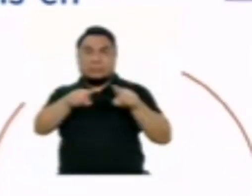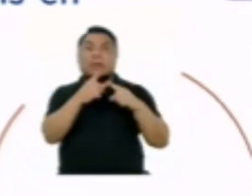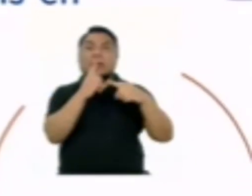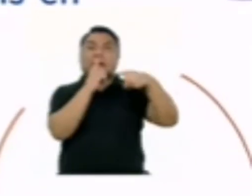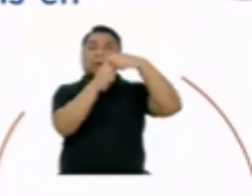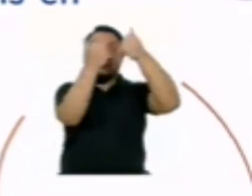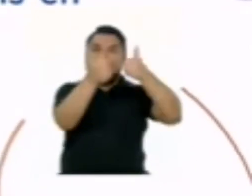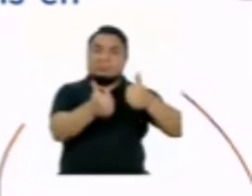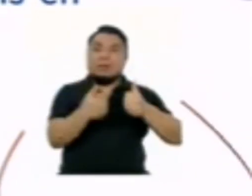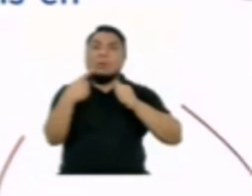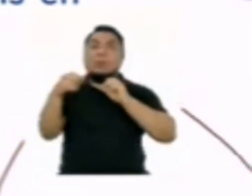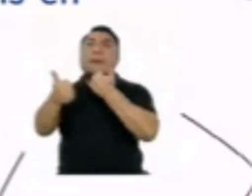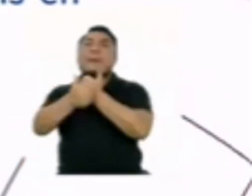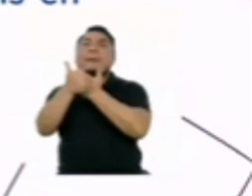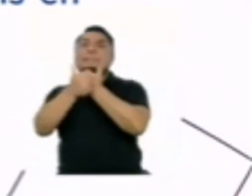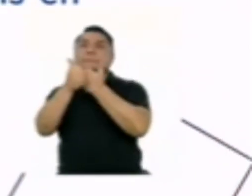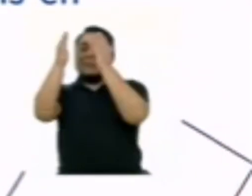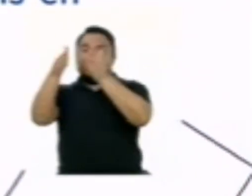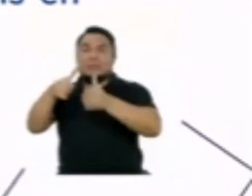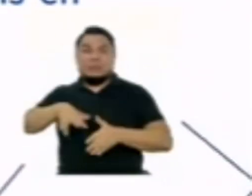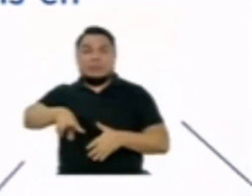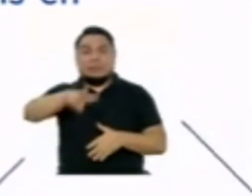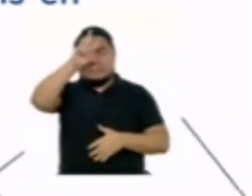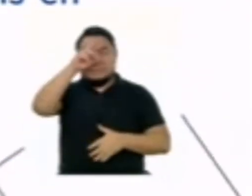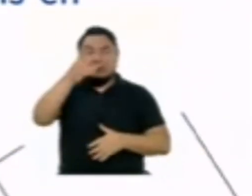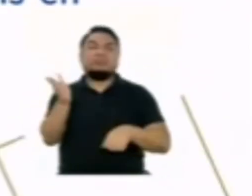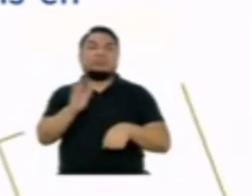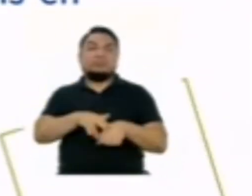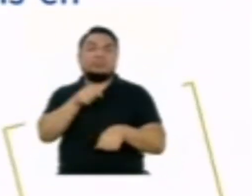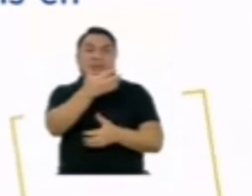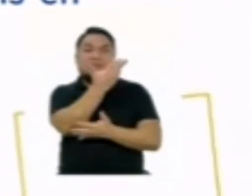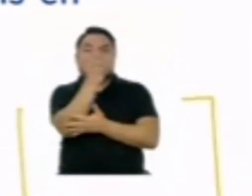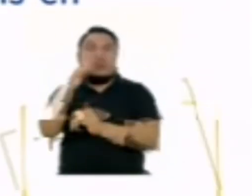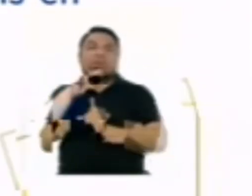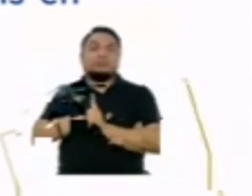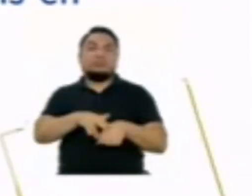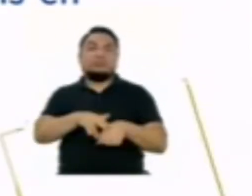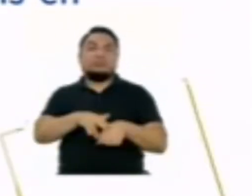fortalezas y amenazas que tiene nuestro país en materia de biodiversidad.